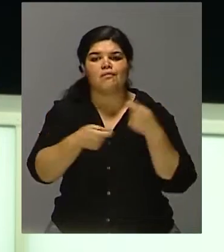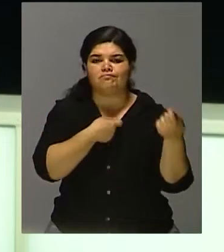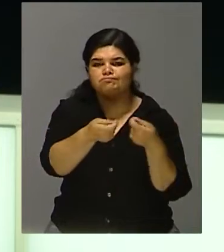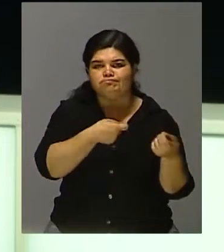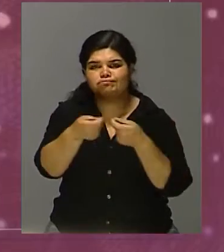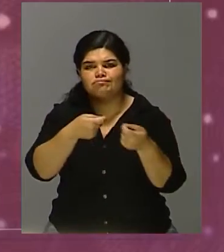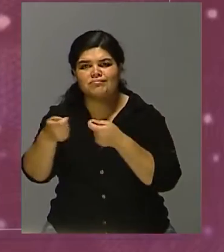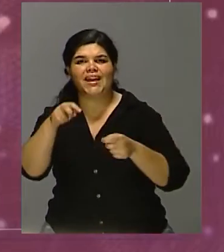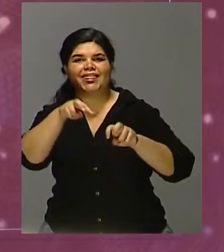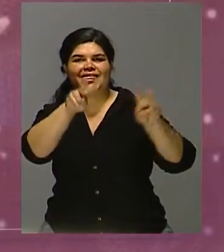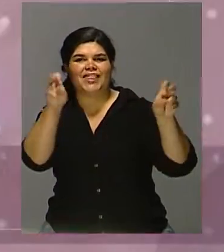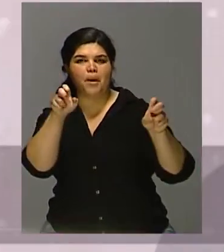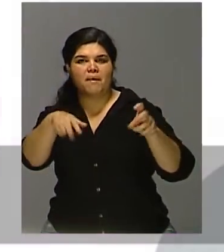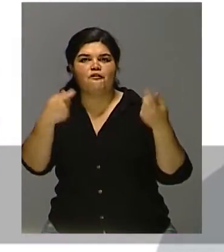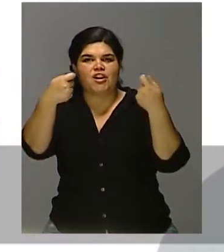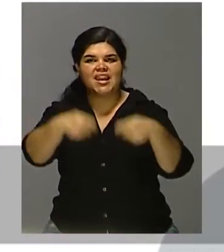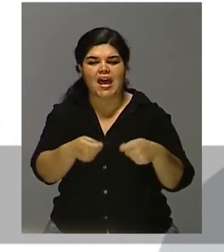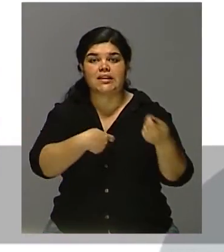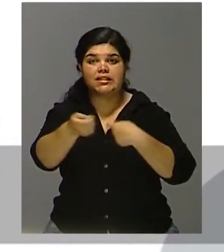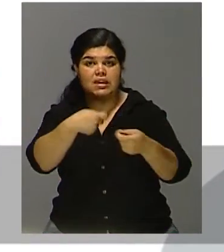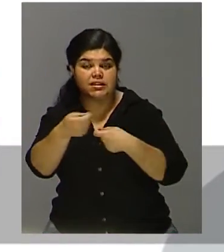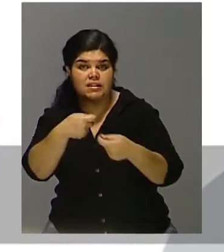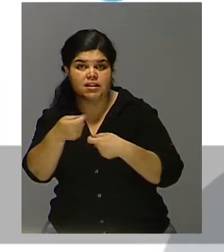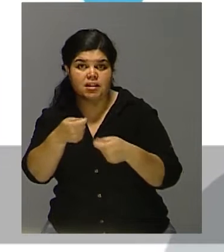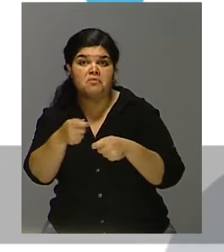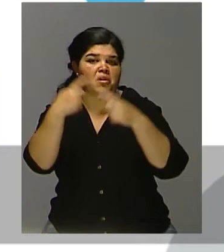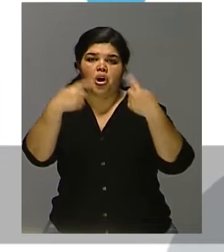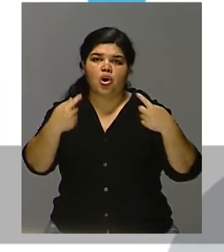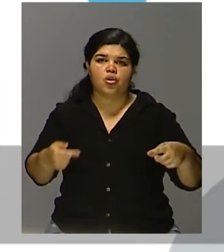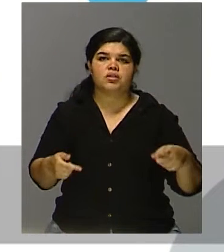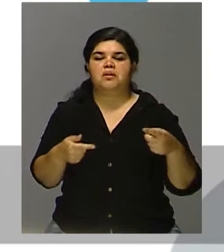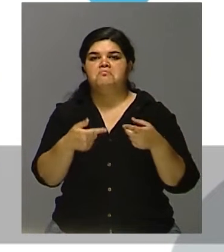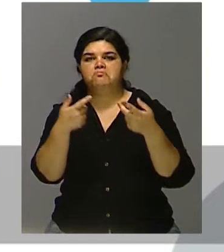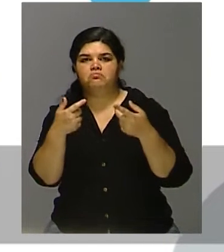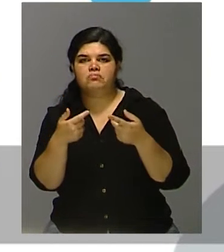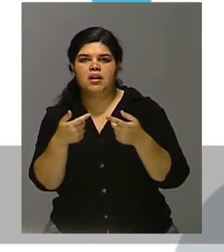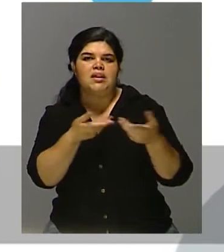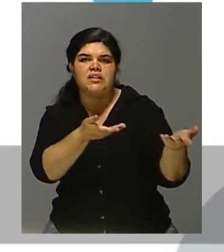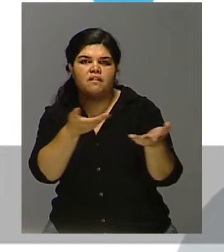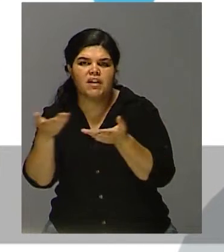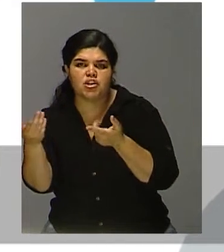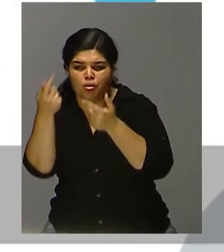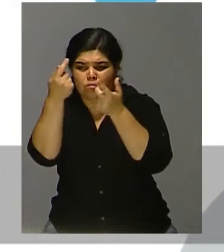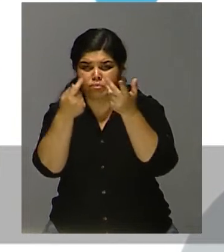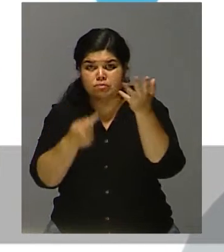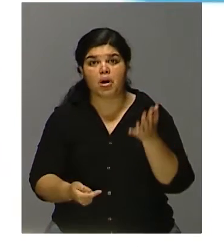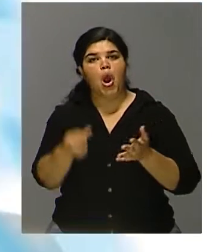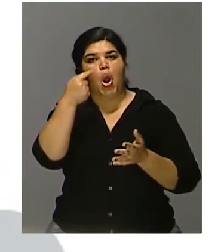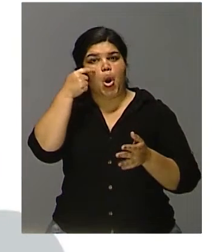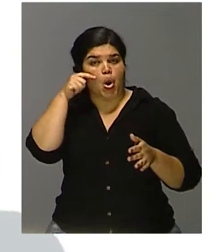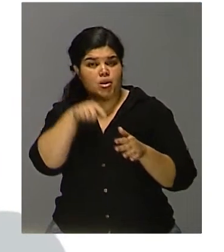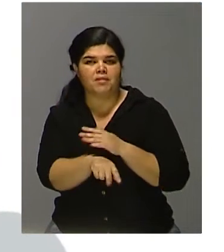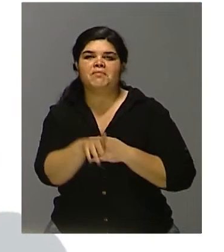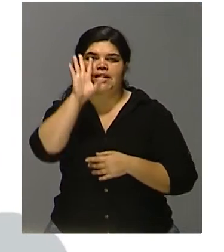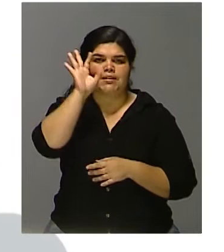este tema sobre finanzas y sobre productos y servicios financieros, identificando riesgos y beneficios.